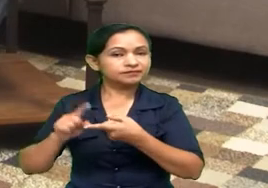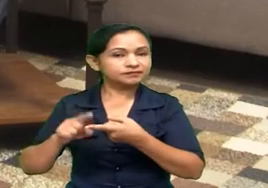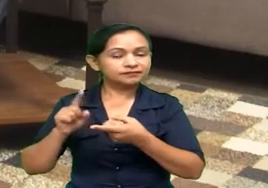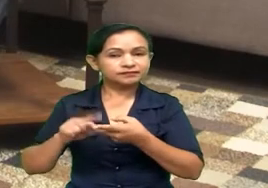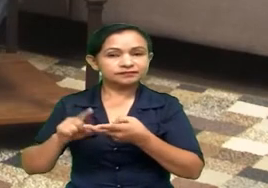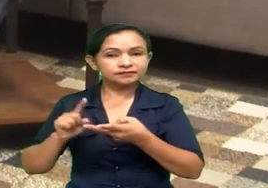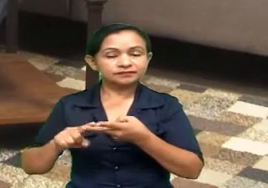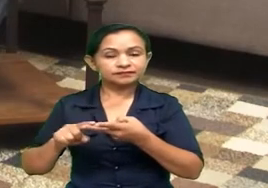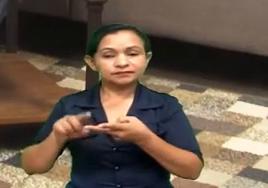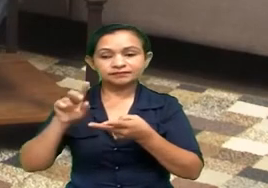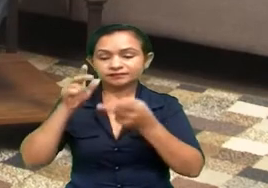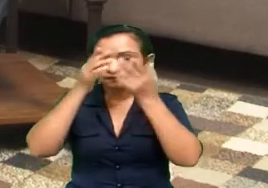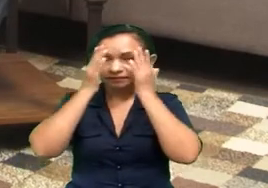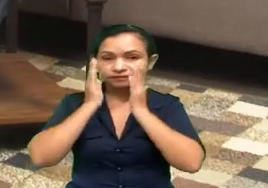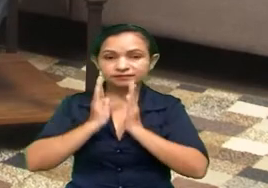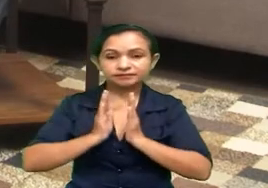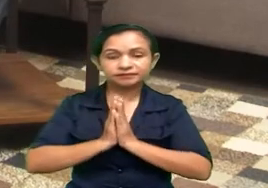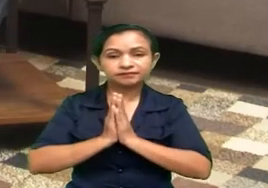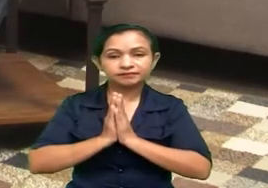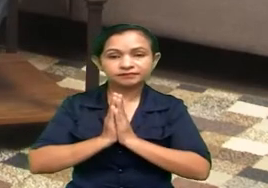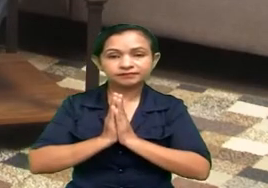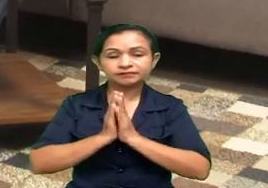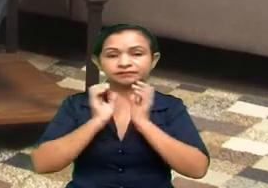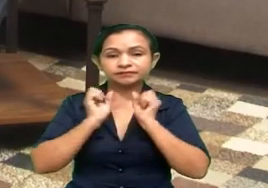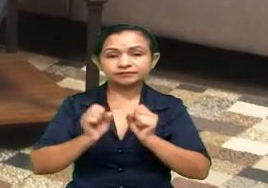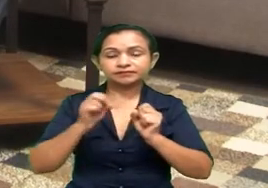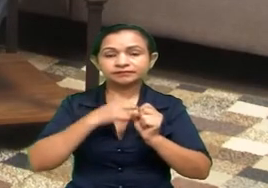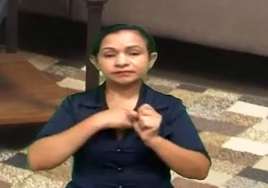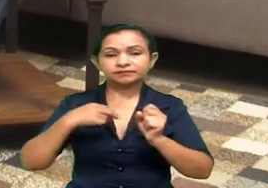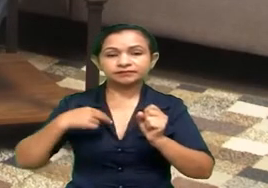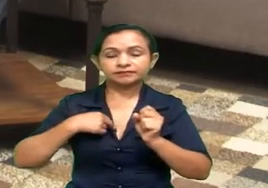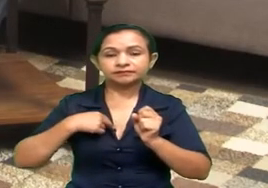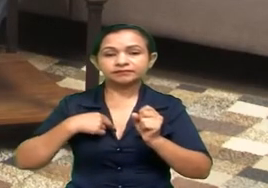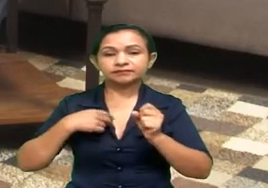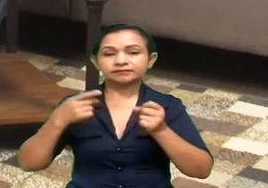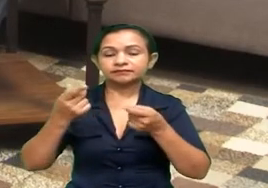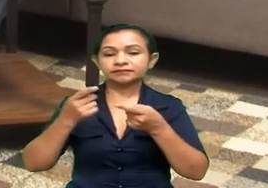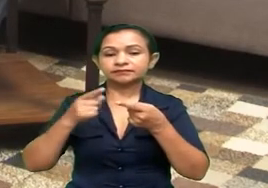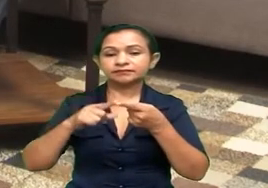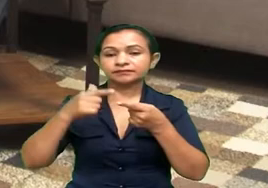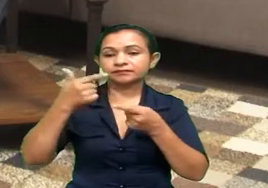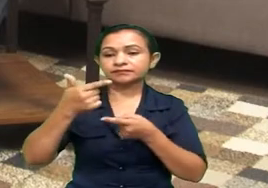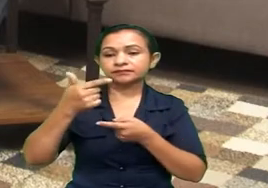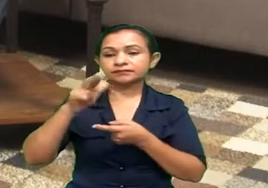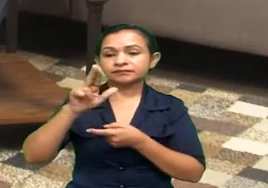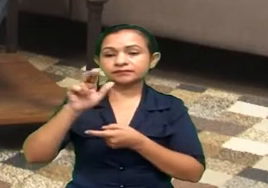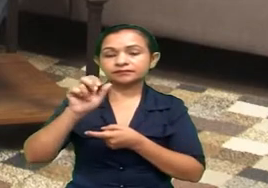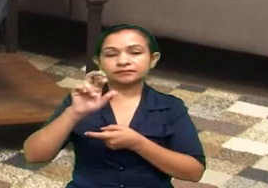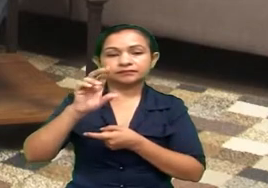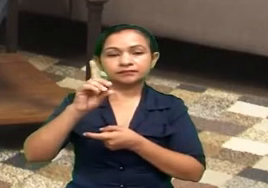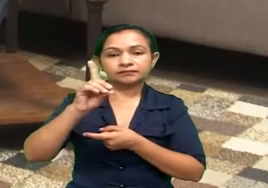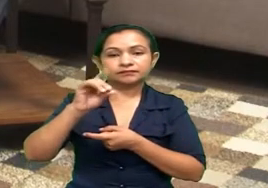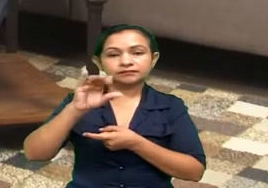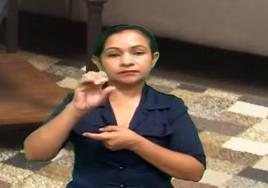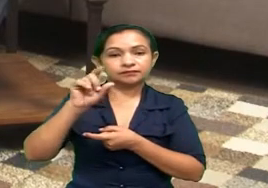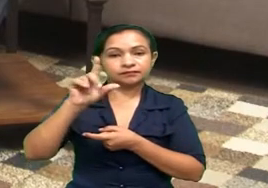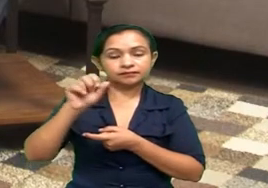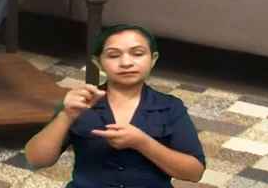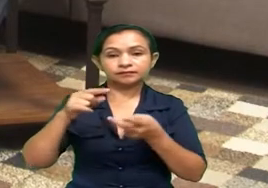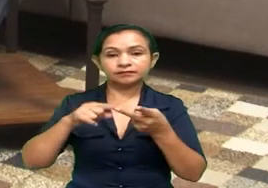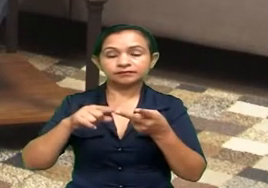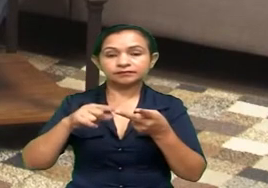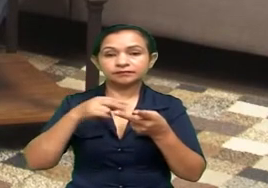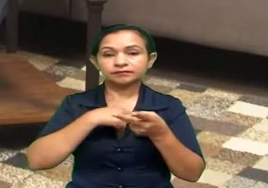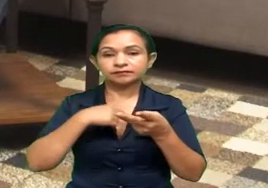en La Virgen, uh-huh. William Walker derrota al general José Santos Guardiola, y